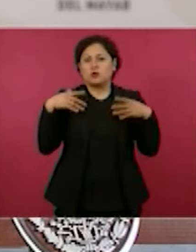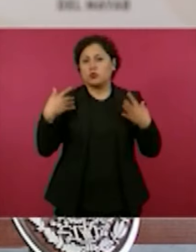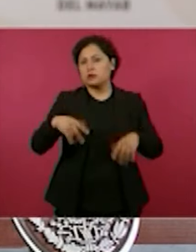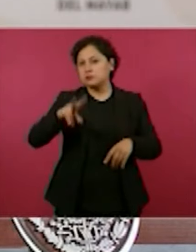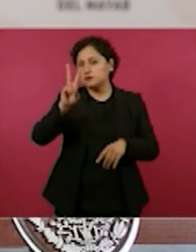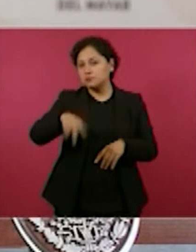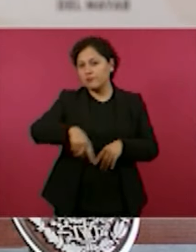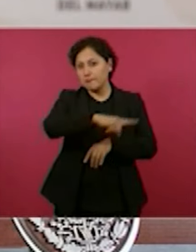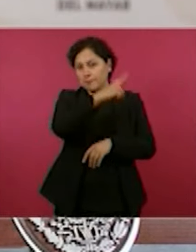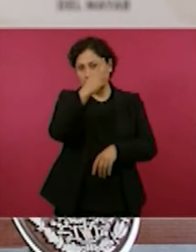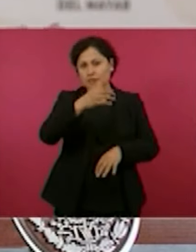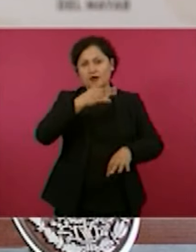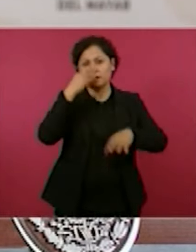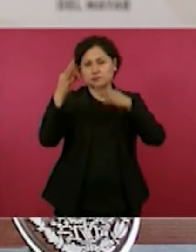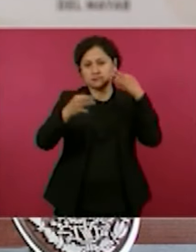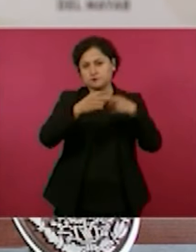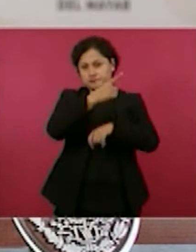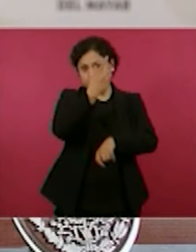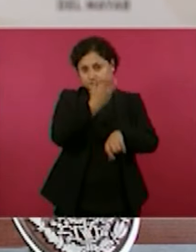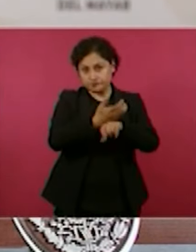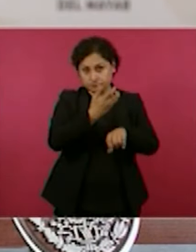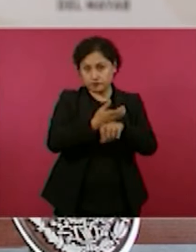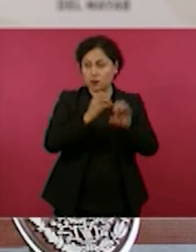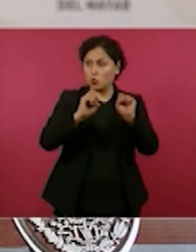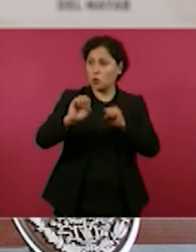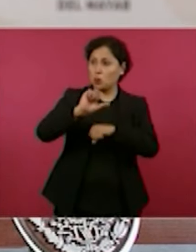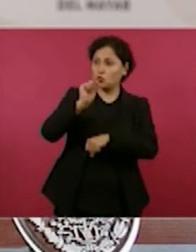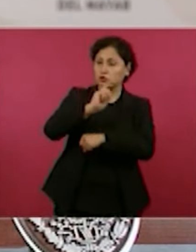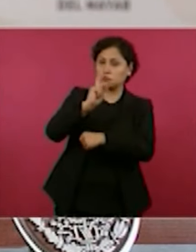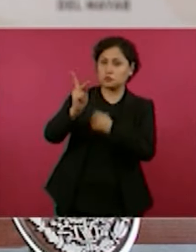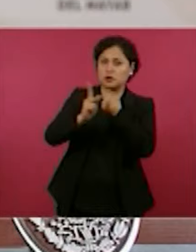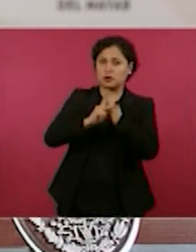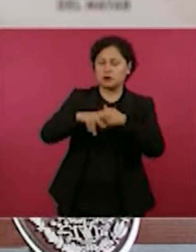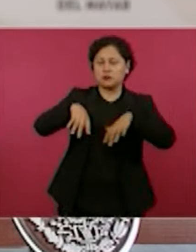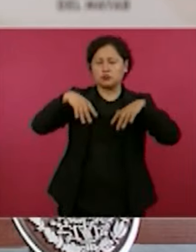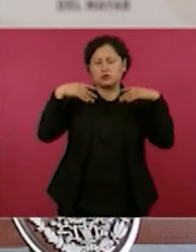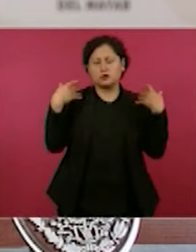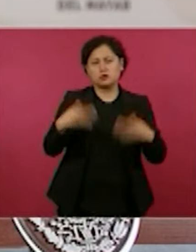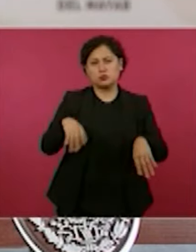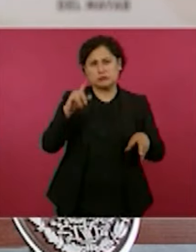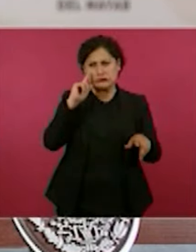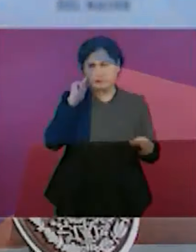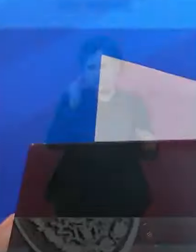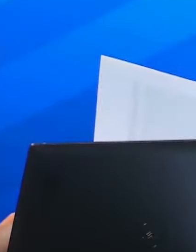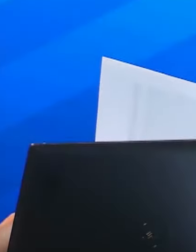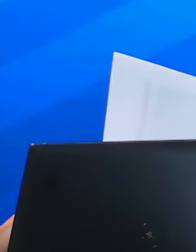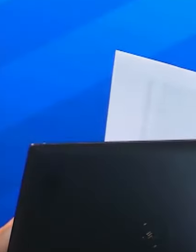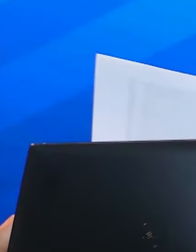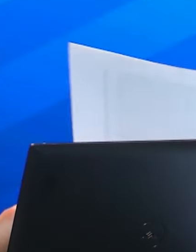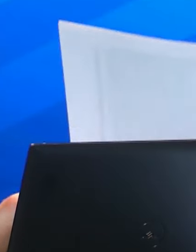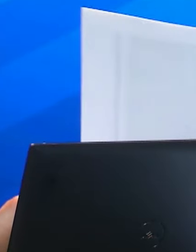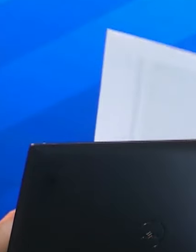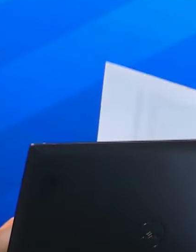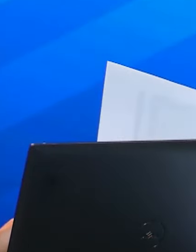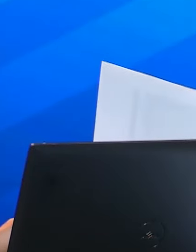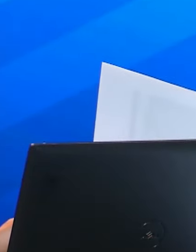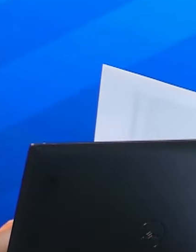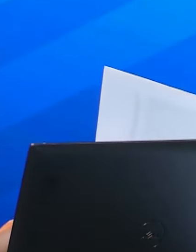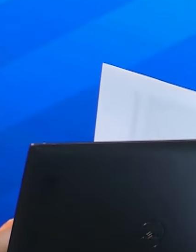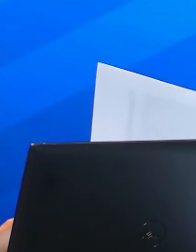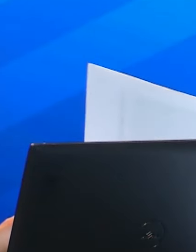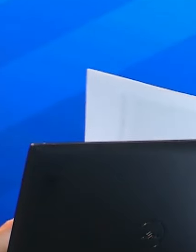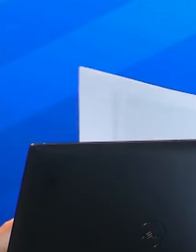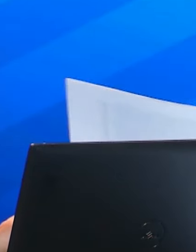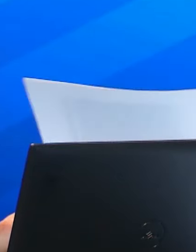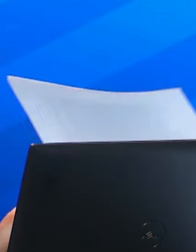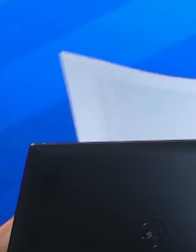toda, va a tener razón y le van a reintegrar todo, pero los ataques son los ataques. Y alguien, ¿no?, se quedará con la idea, Roy, porque es lo que busca el